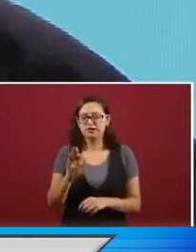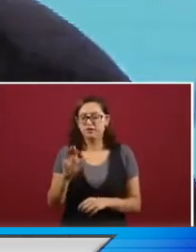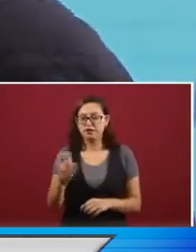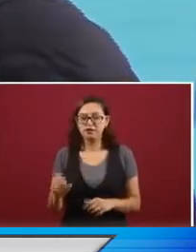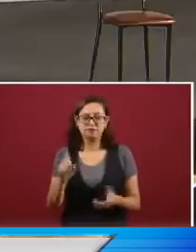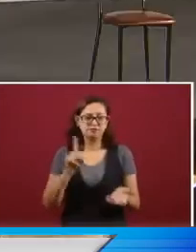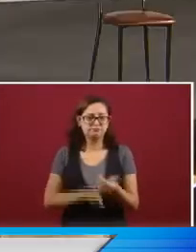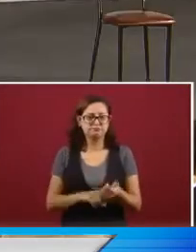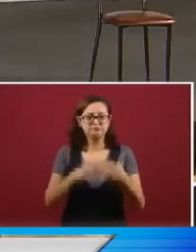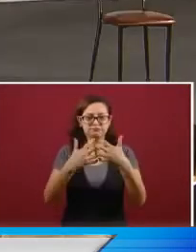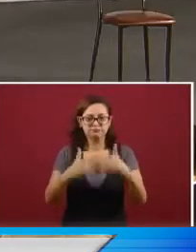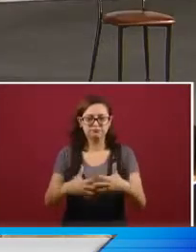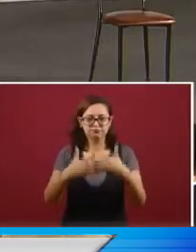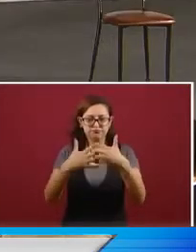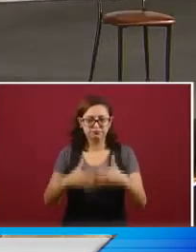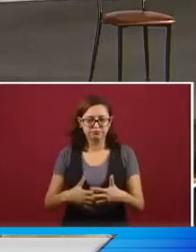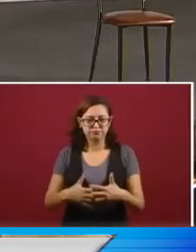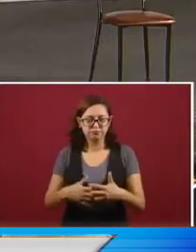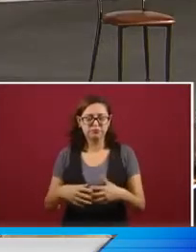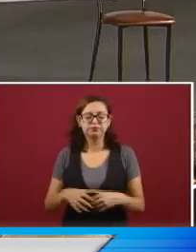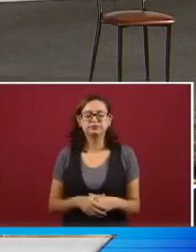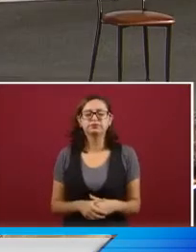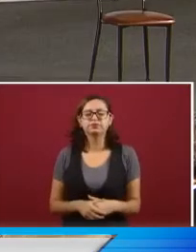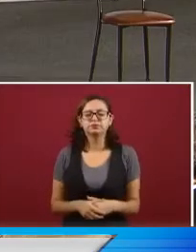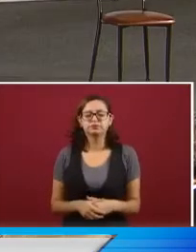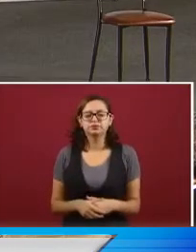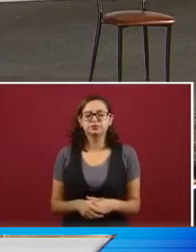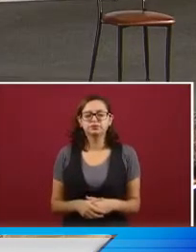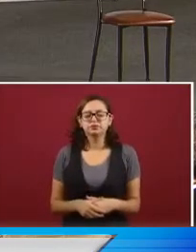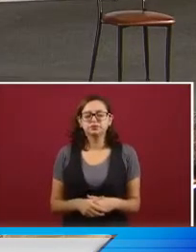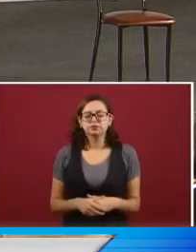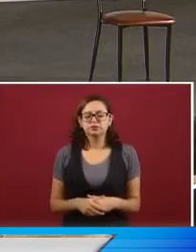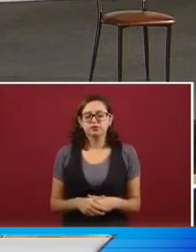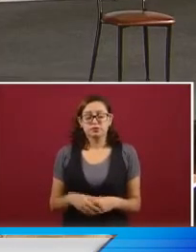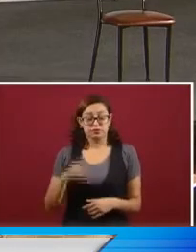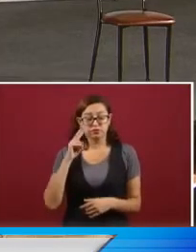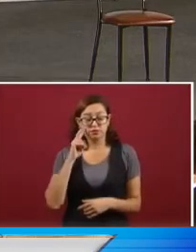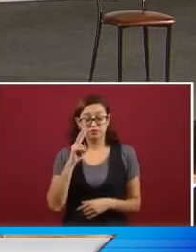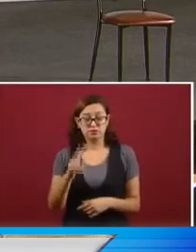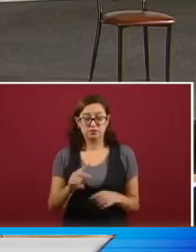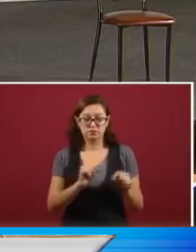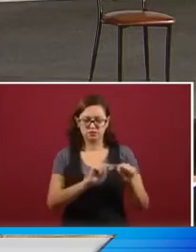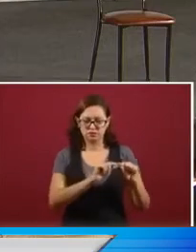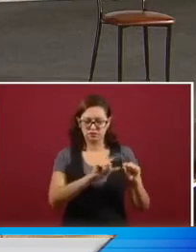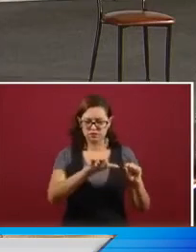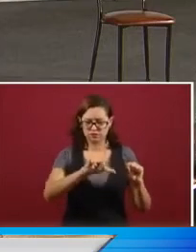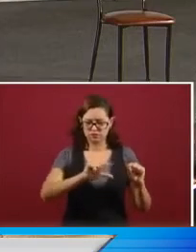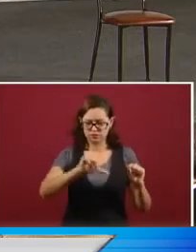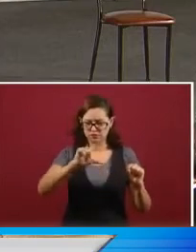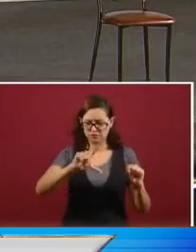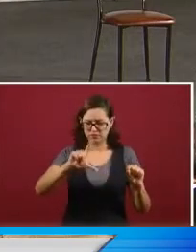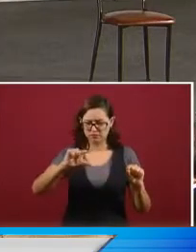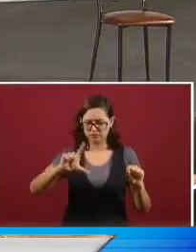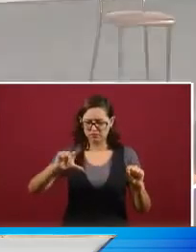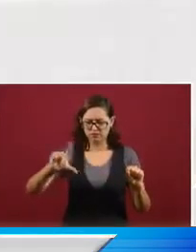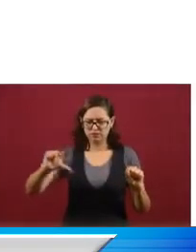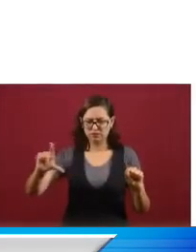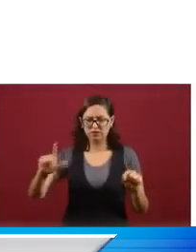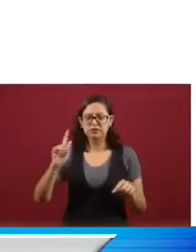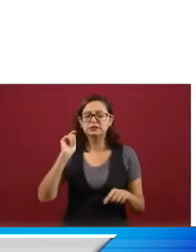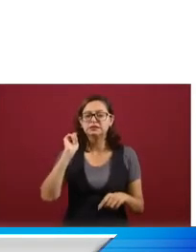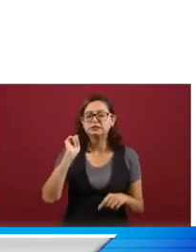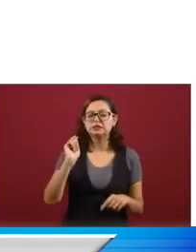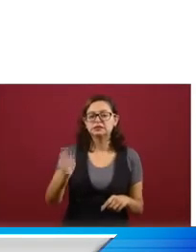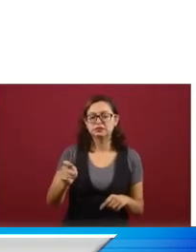estas empresas las que determinarían las tarifas eléctricas. Con este gobierno finaliza este intento deliberado de privatizar a la CFE, que inició